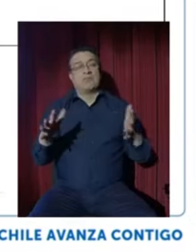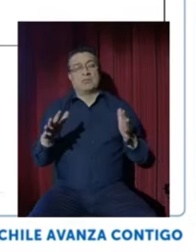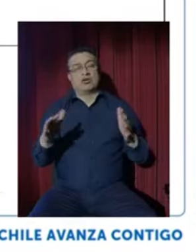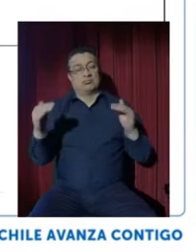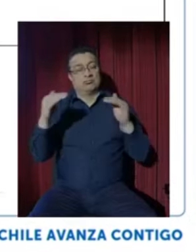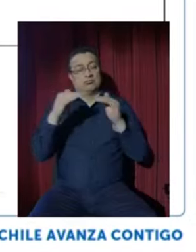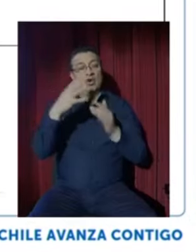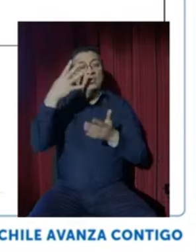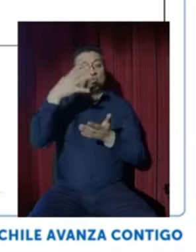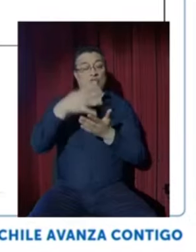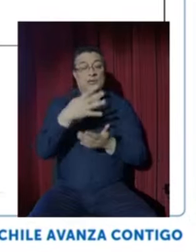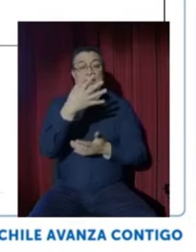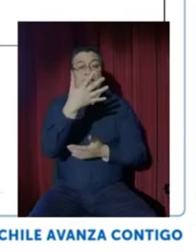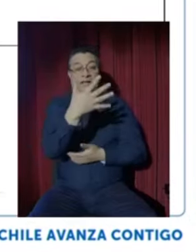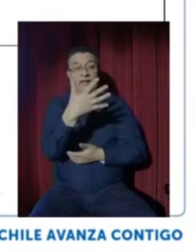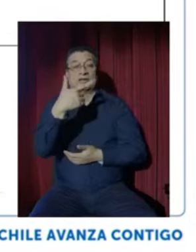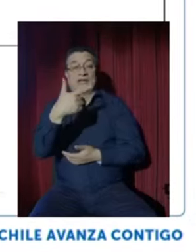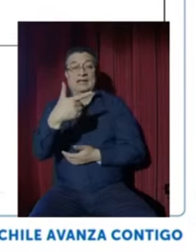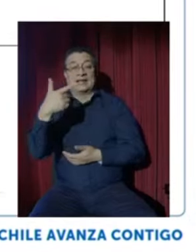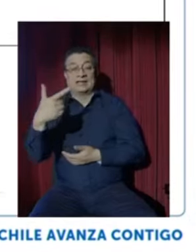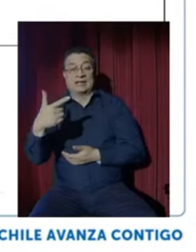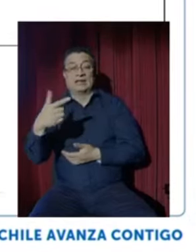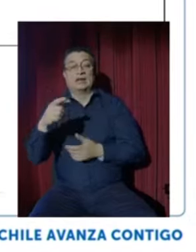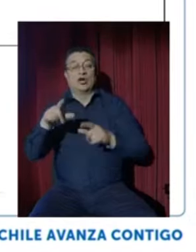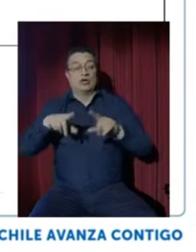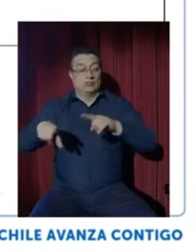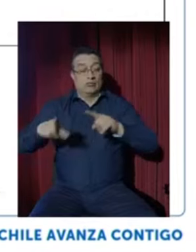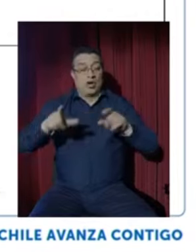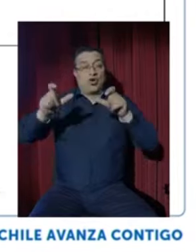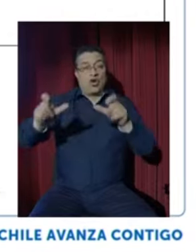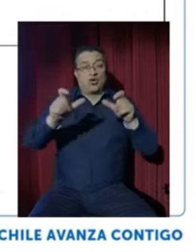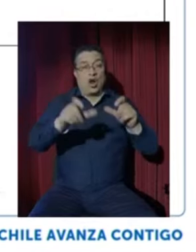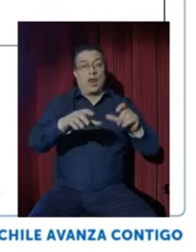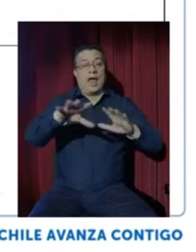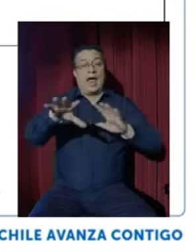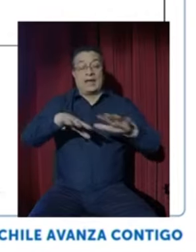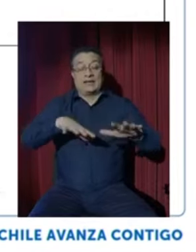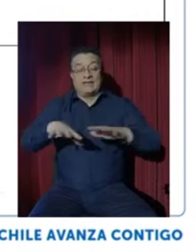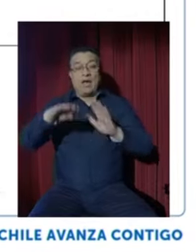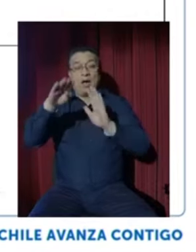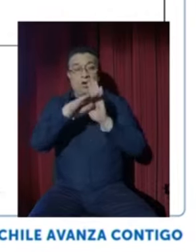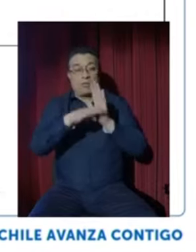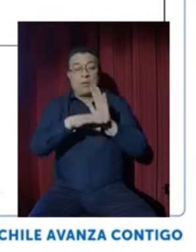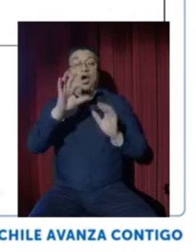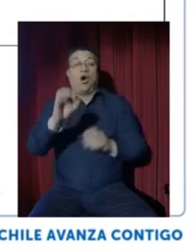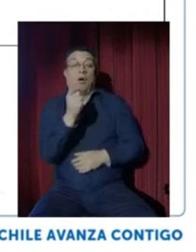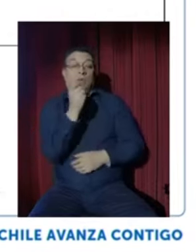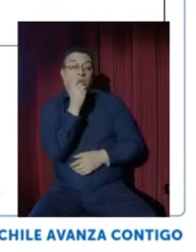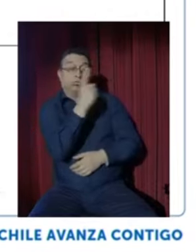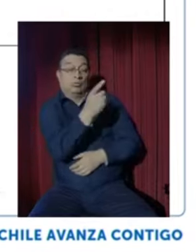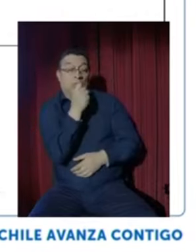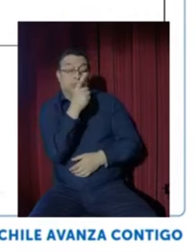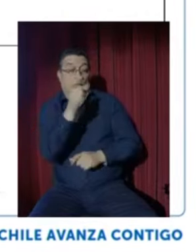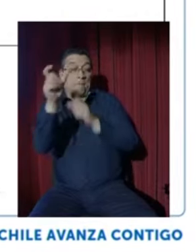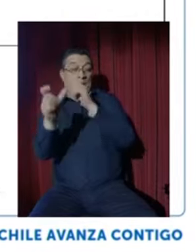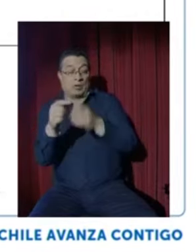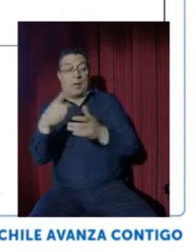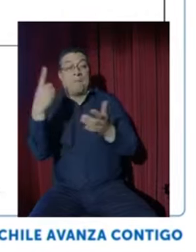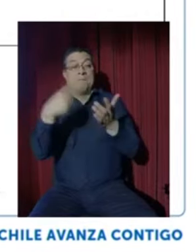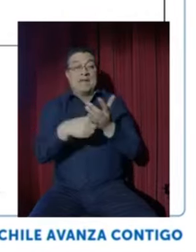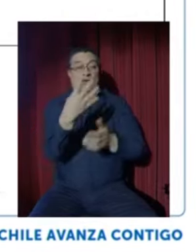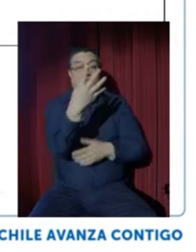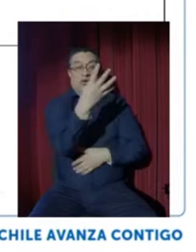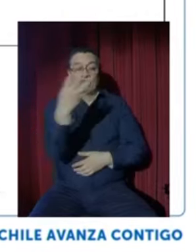de 4577 acciones de control actividades programadas o denuncias de tercero 100